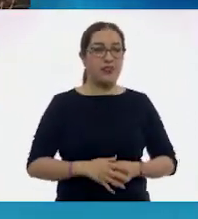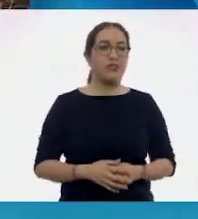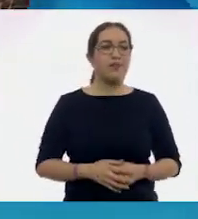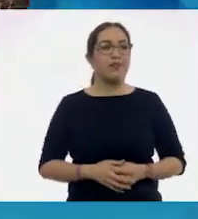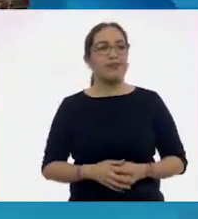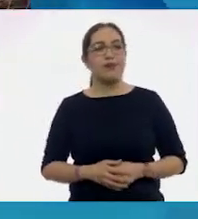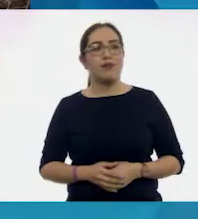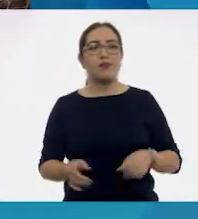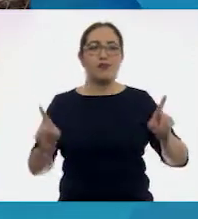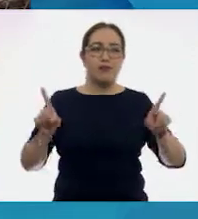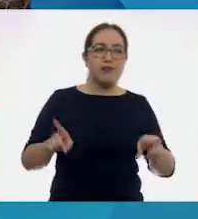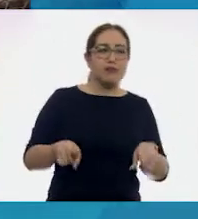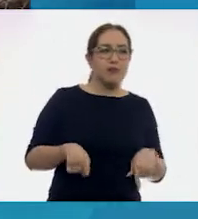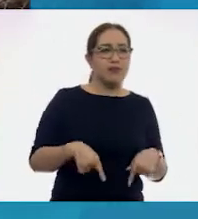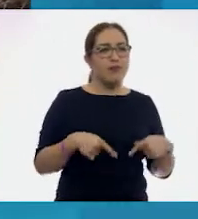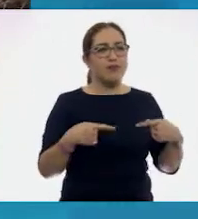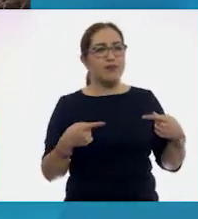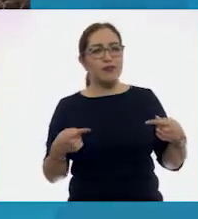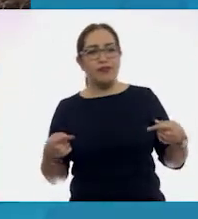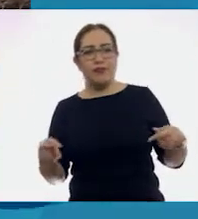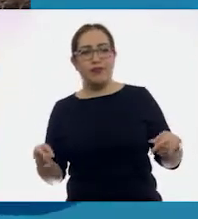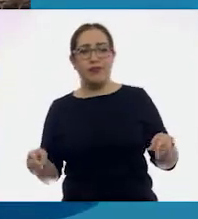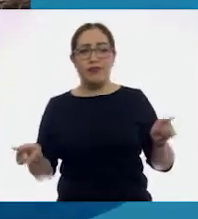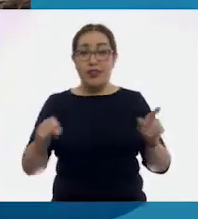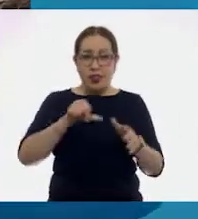relampagueantes en medio del